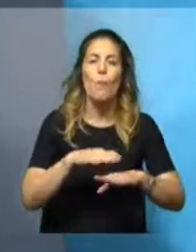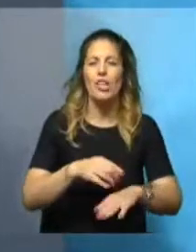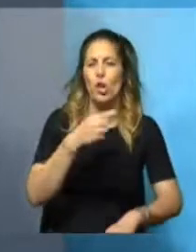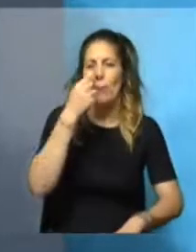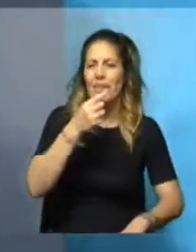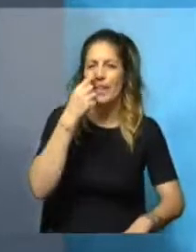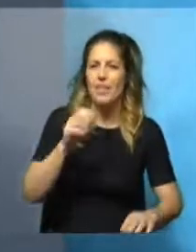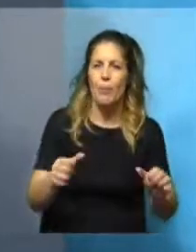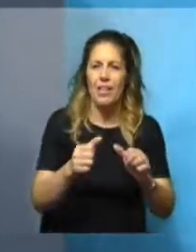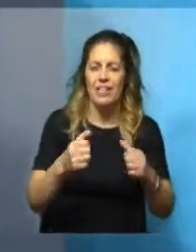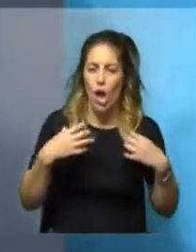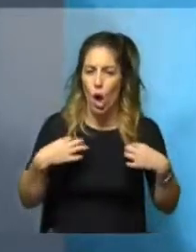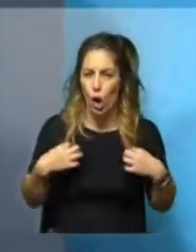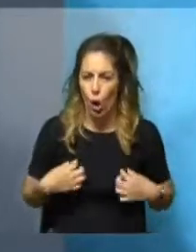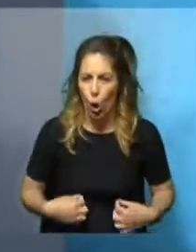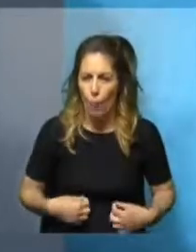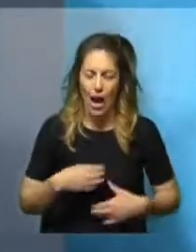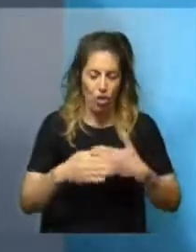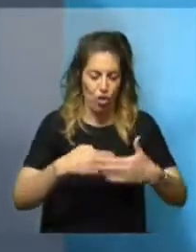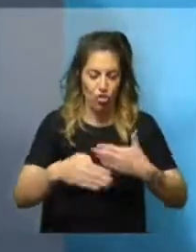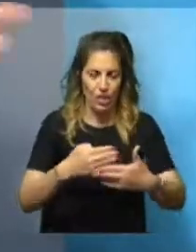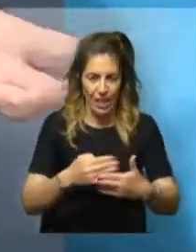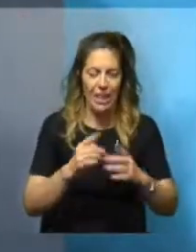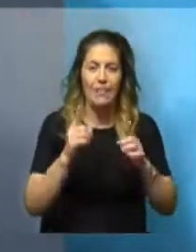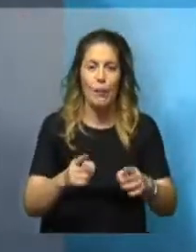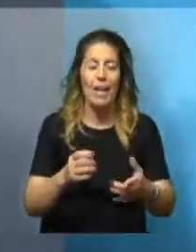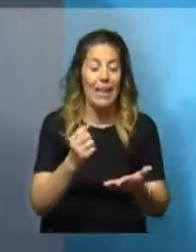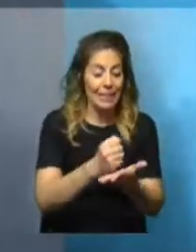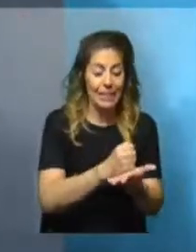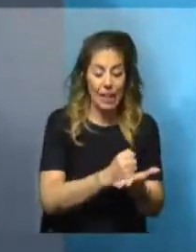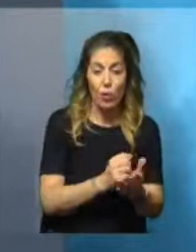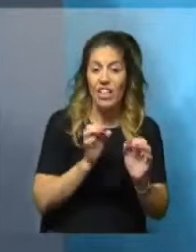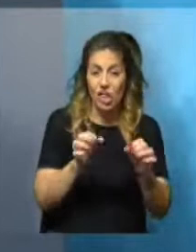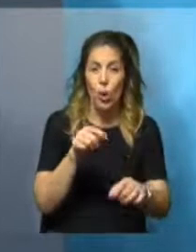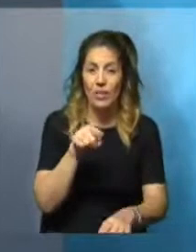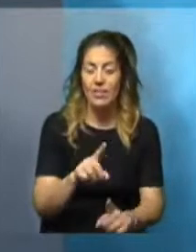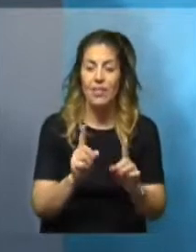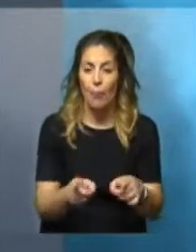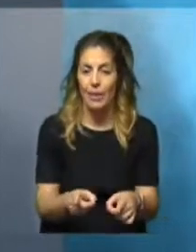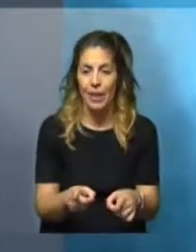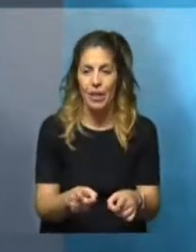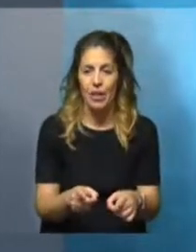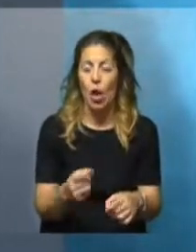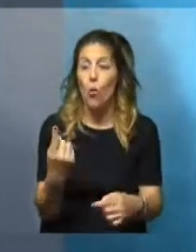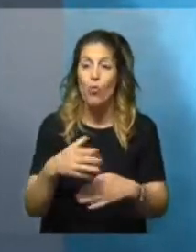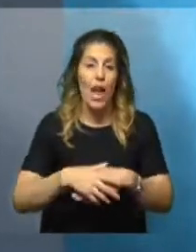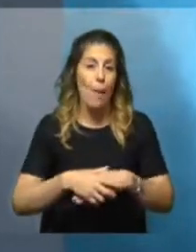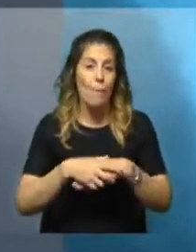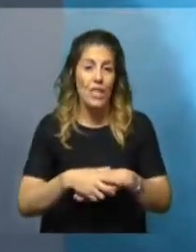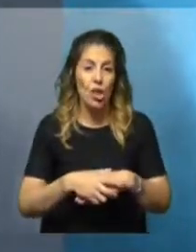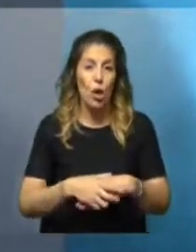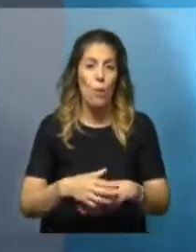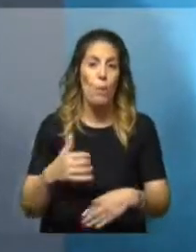hacer una ropa o textiles y Entonces fui por ahí y el tatuaje llegó un poco así también como este un amigo me dijo